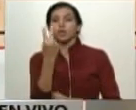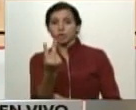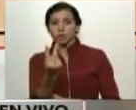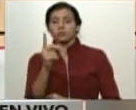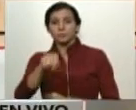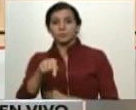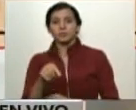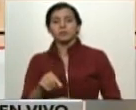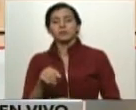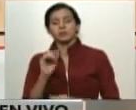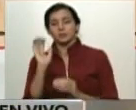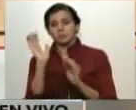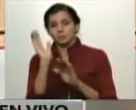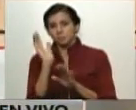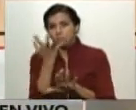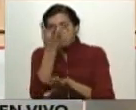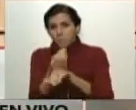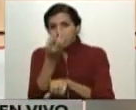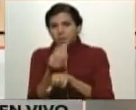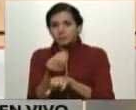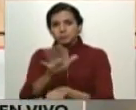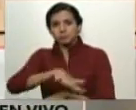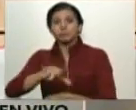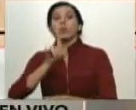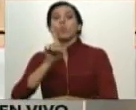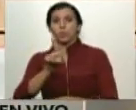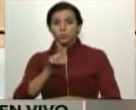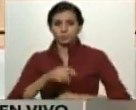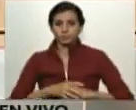Estado Monagas, la circunscripción número 1.